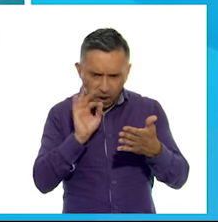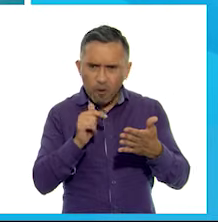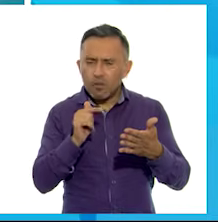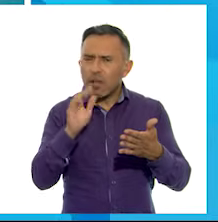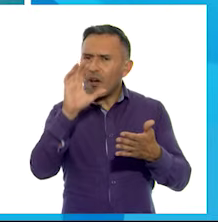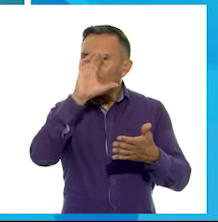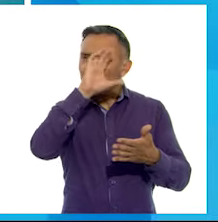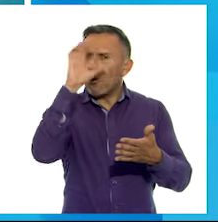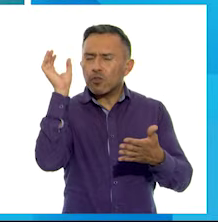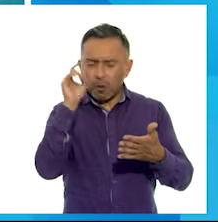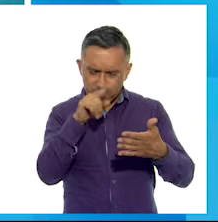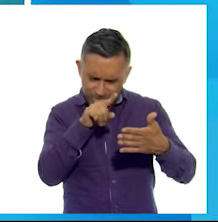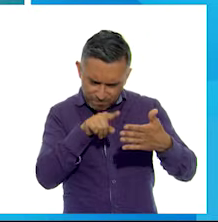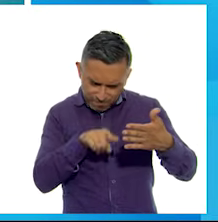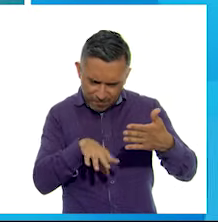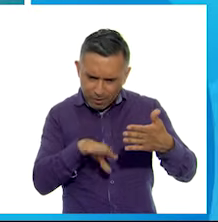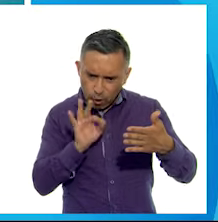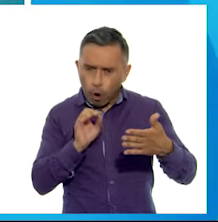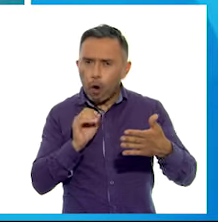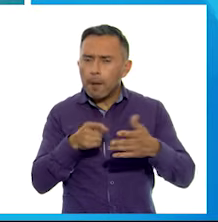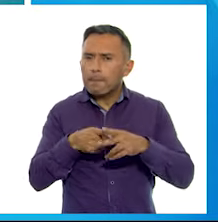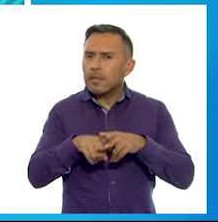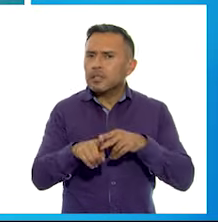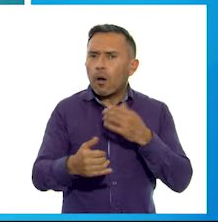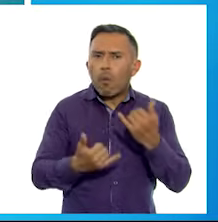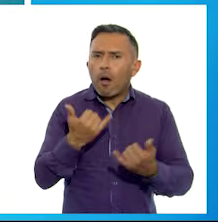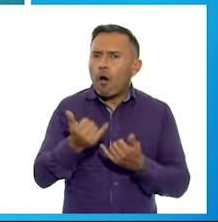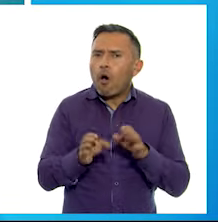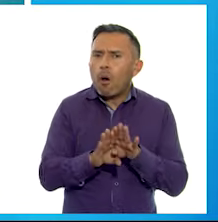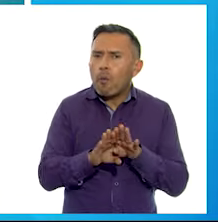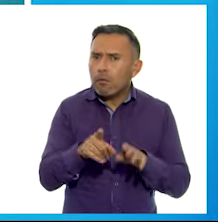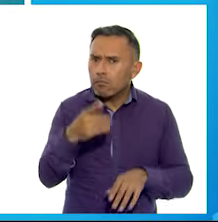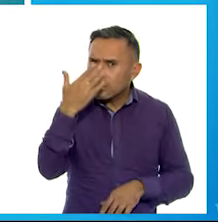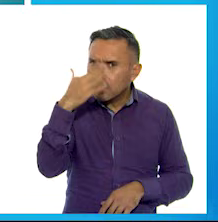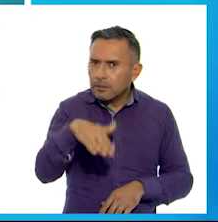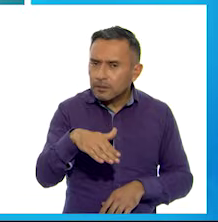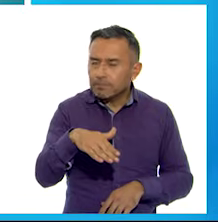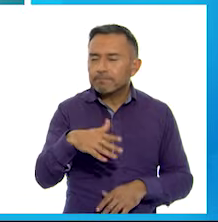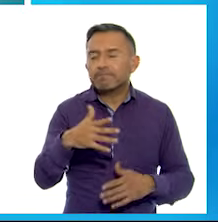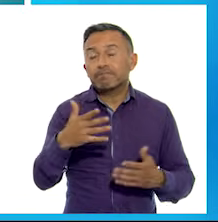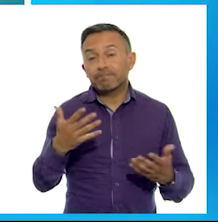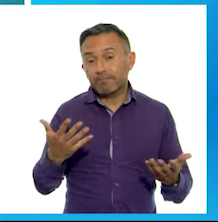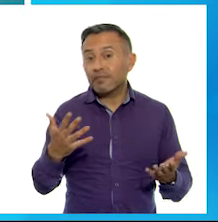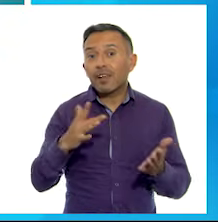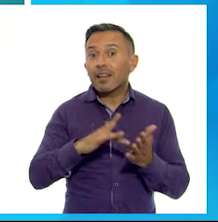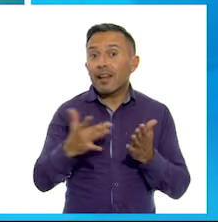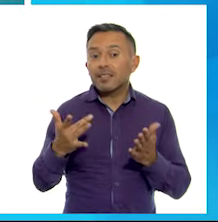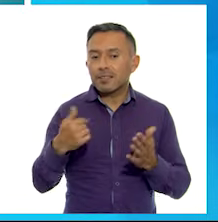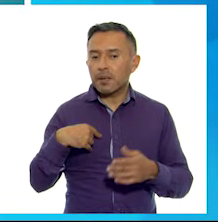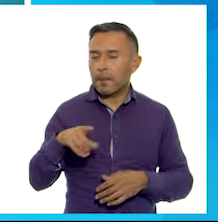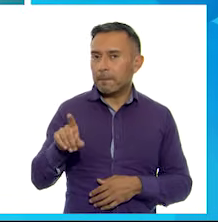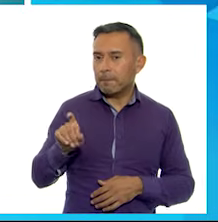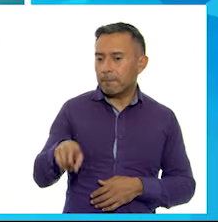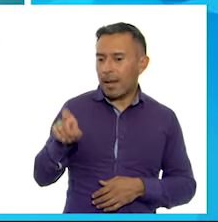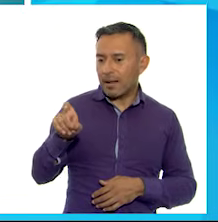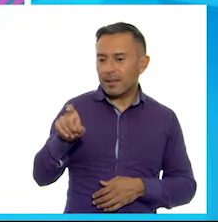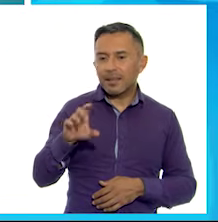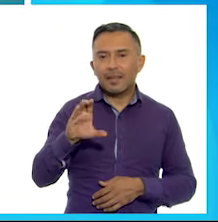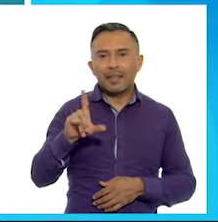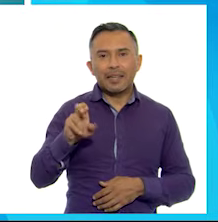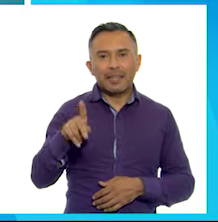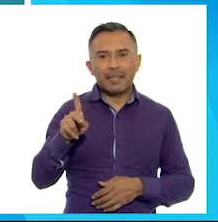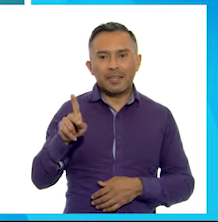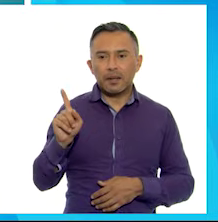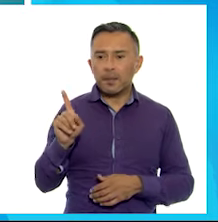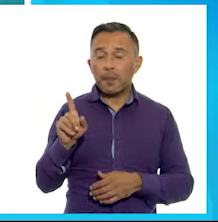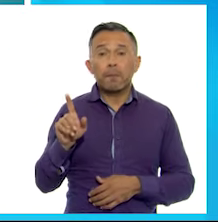fotografía o iniciar un juego? Todo ello es posible gracias a un clic, que simplemente es